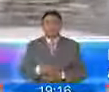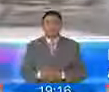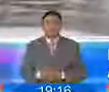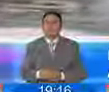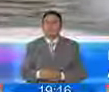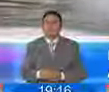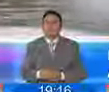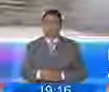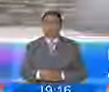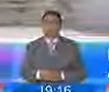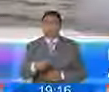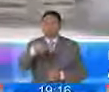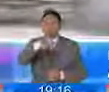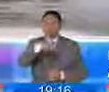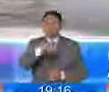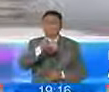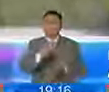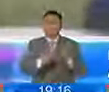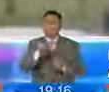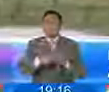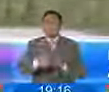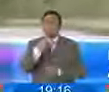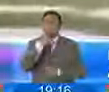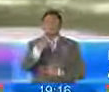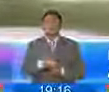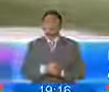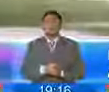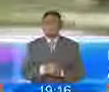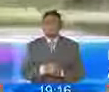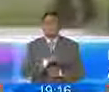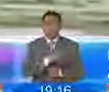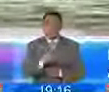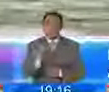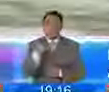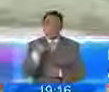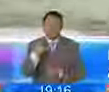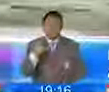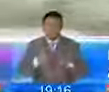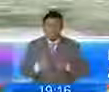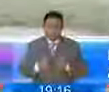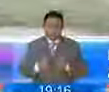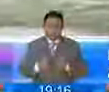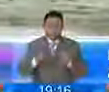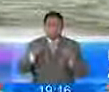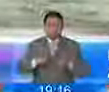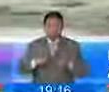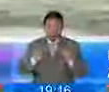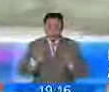Acá en Daular los moradores dicen que solo les hace falta el traje de baño para estar completo.